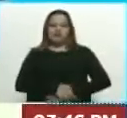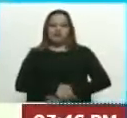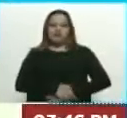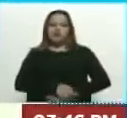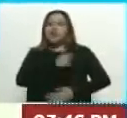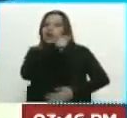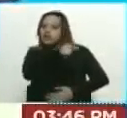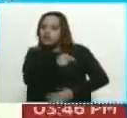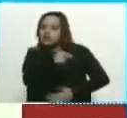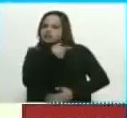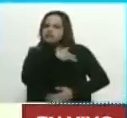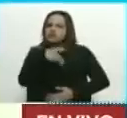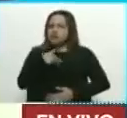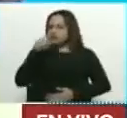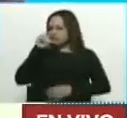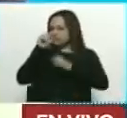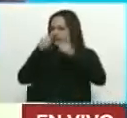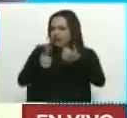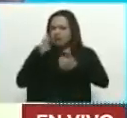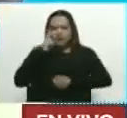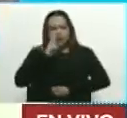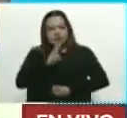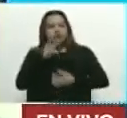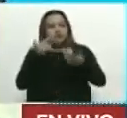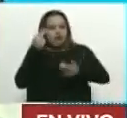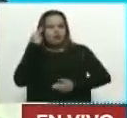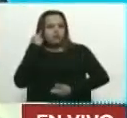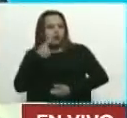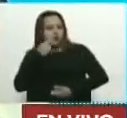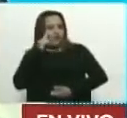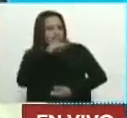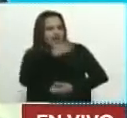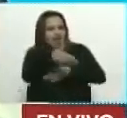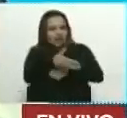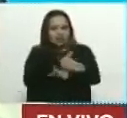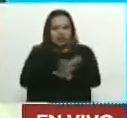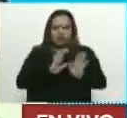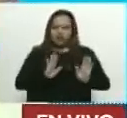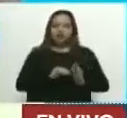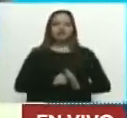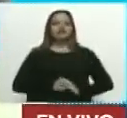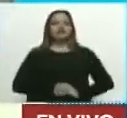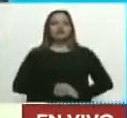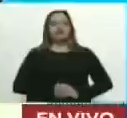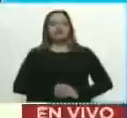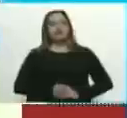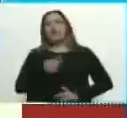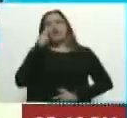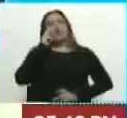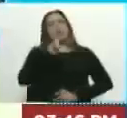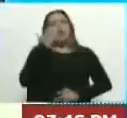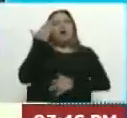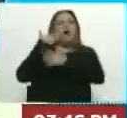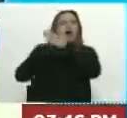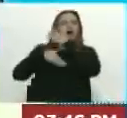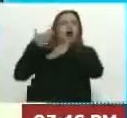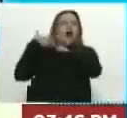uno comienza a ver, Jack Bolívar lo veía desde temprano, lo vio desde muy temprano.